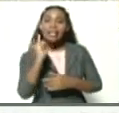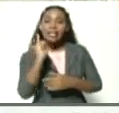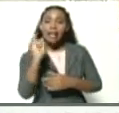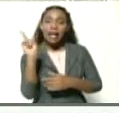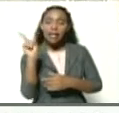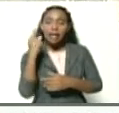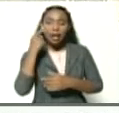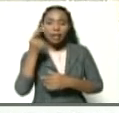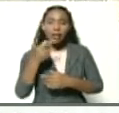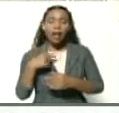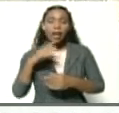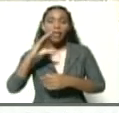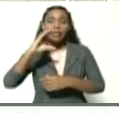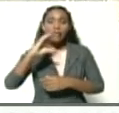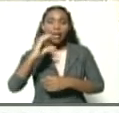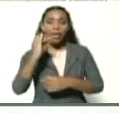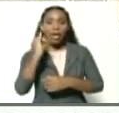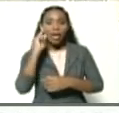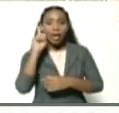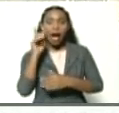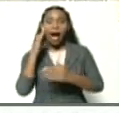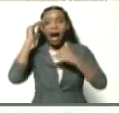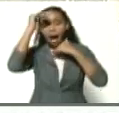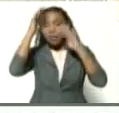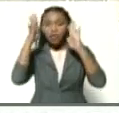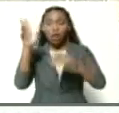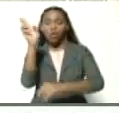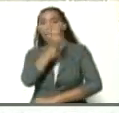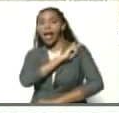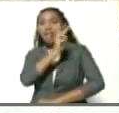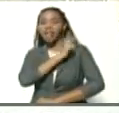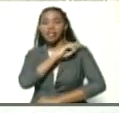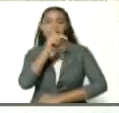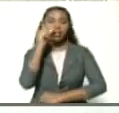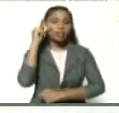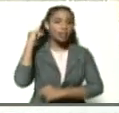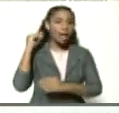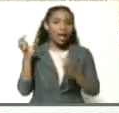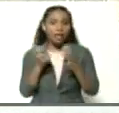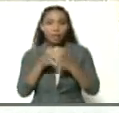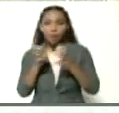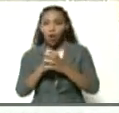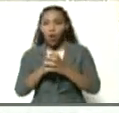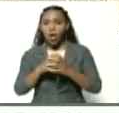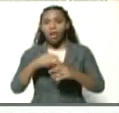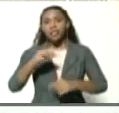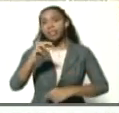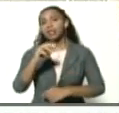salud integral comunitario. Atención a todas las jefas y jefes y equipos de las ASIP.